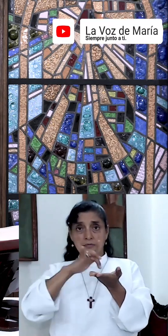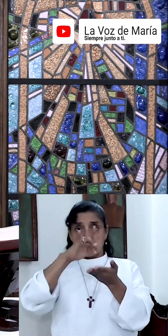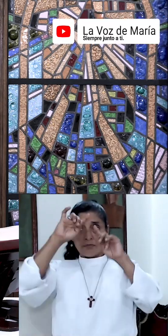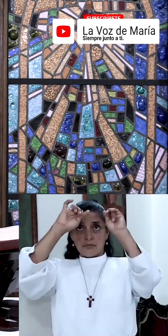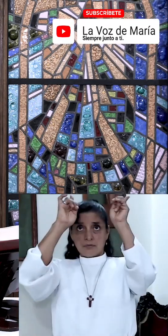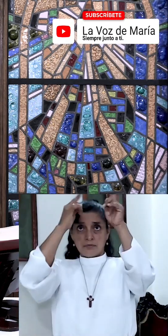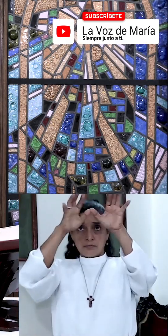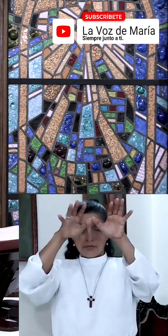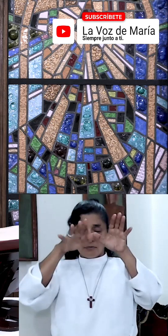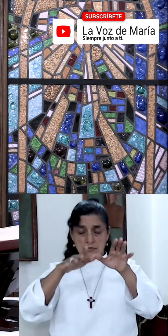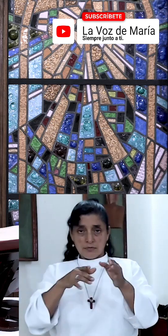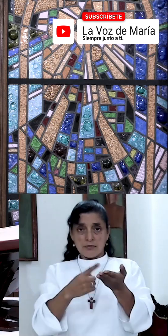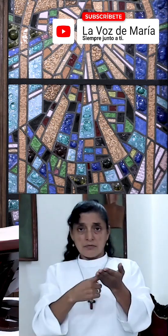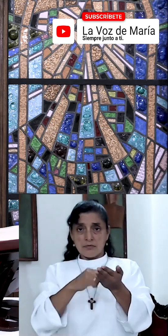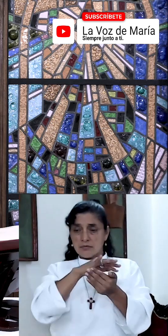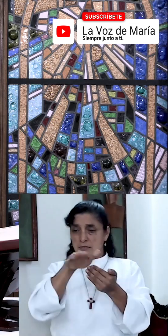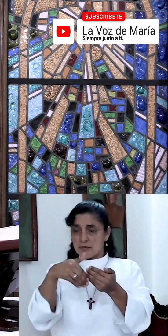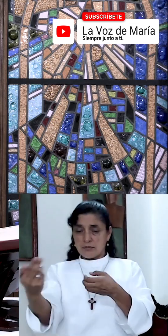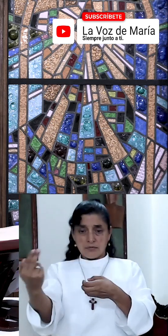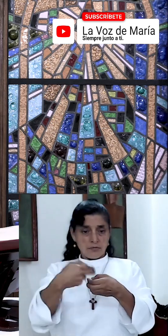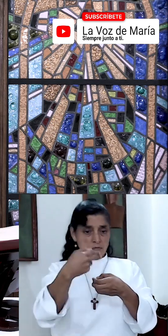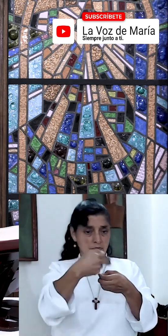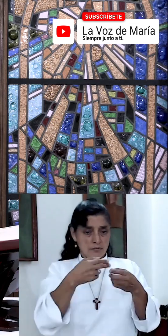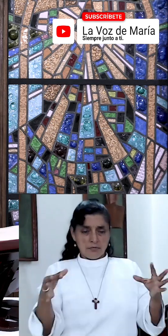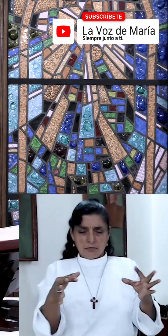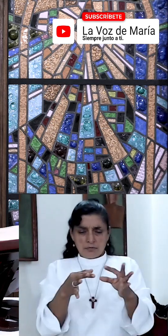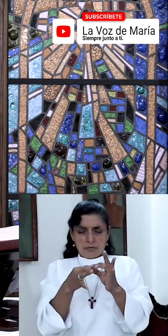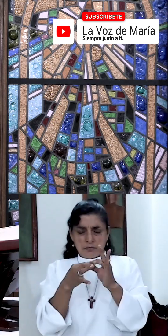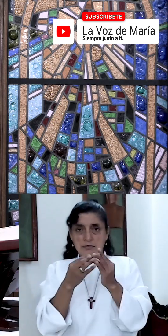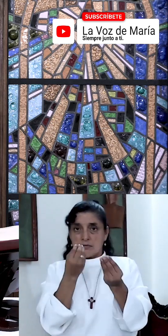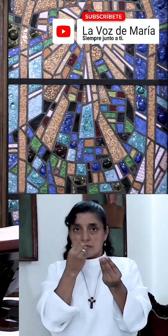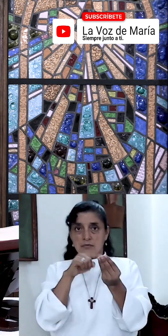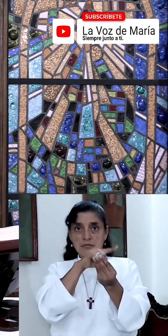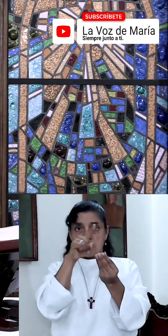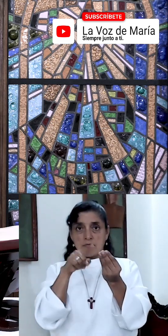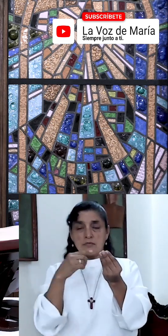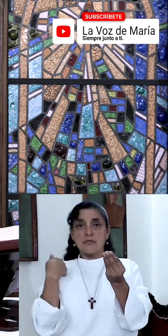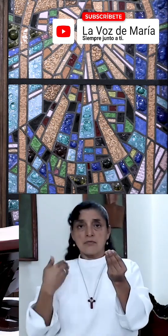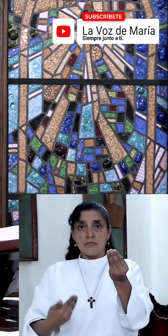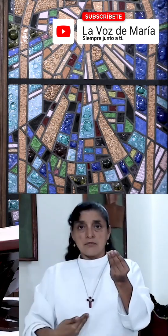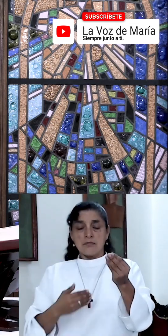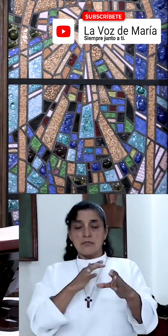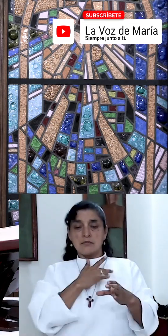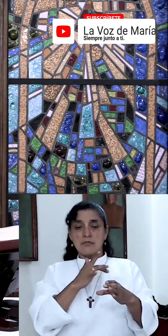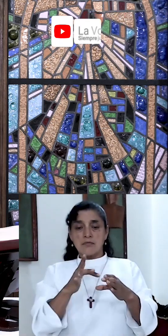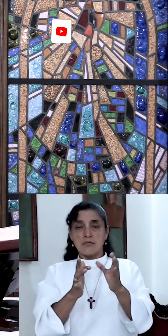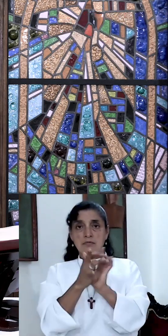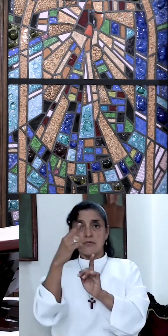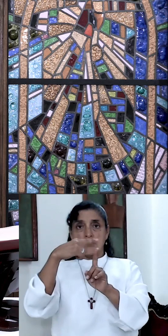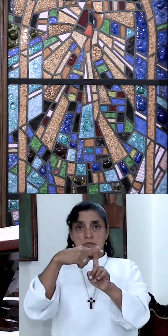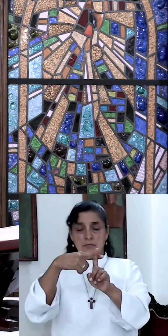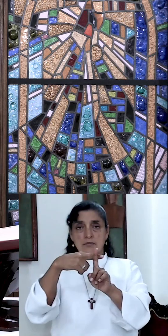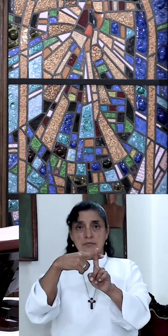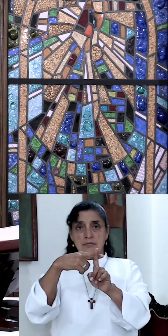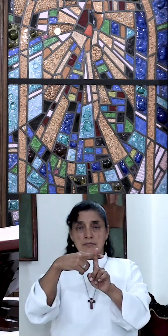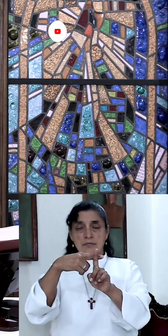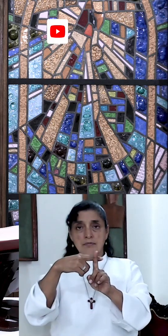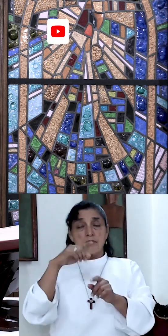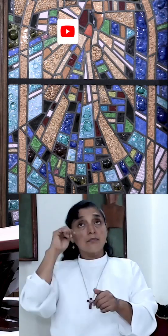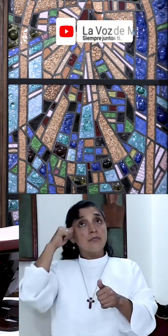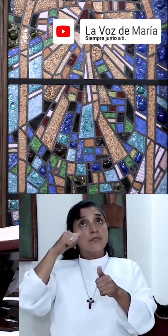que el Espíritu Santo congregue en la unidad a cuantos participamos del cuerpo y la sangre de